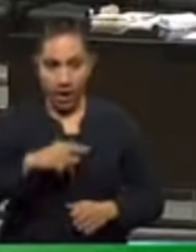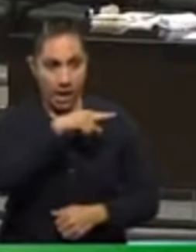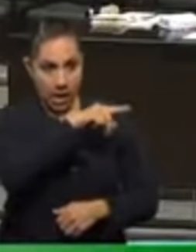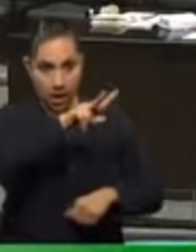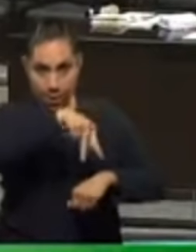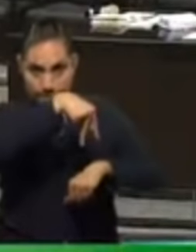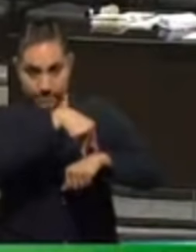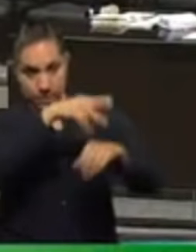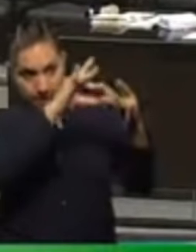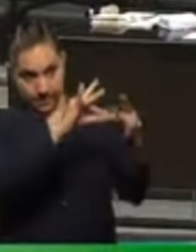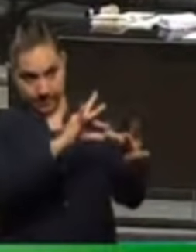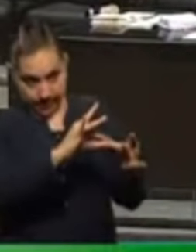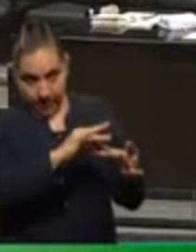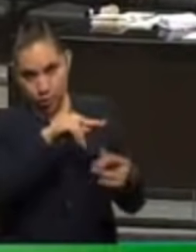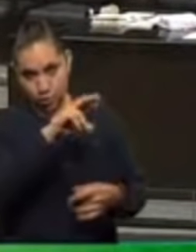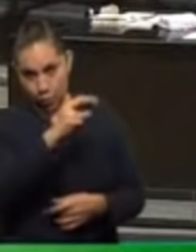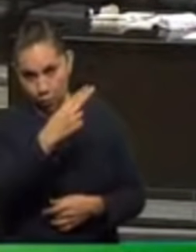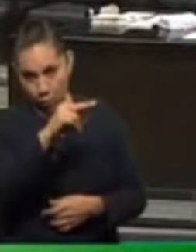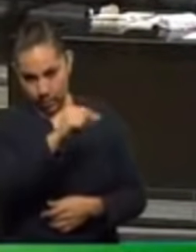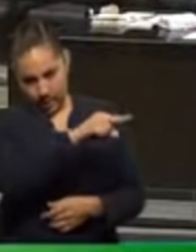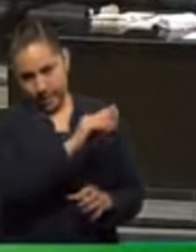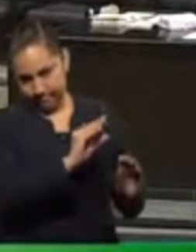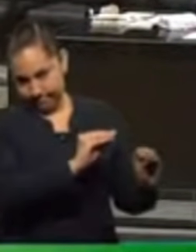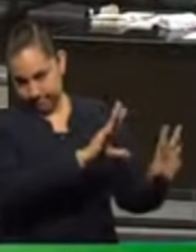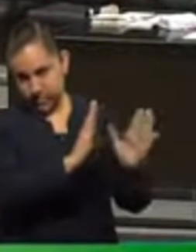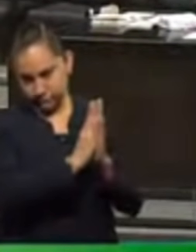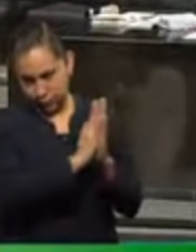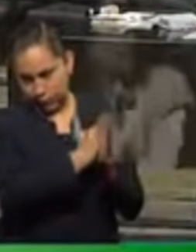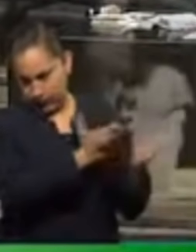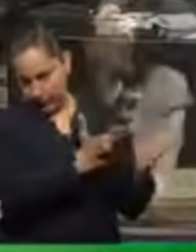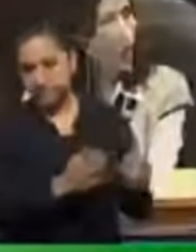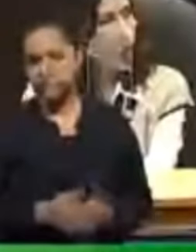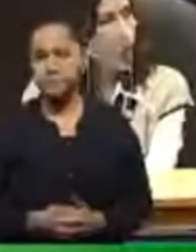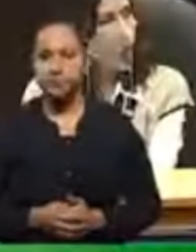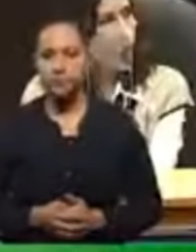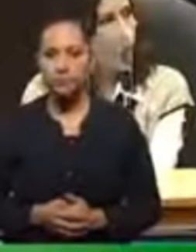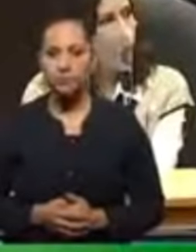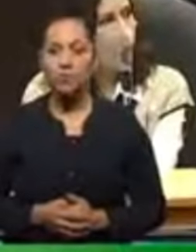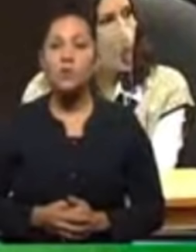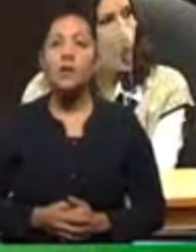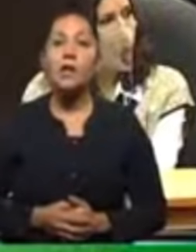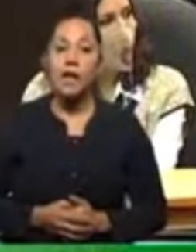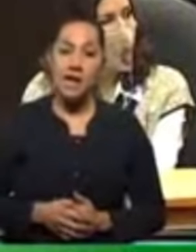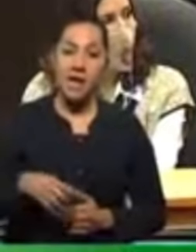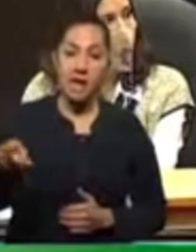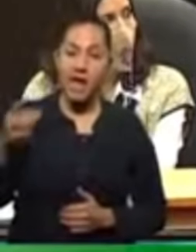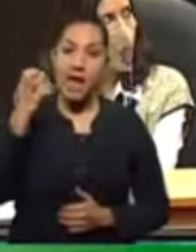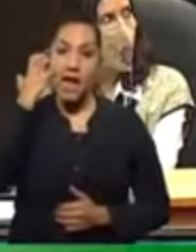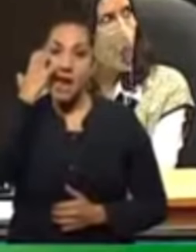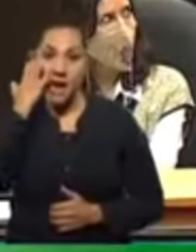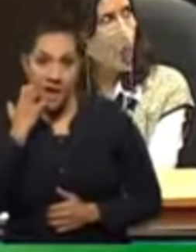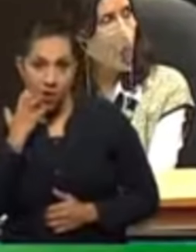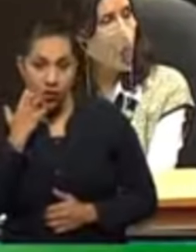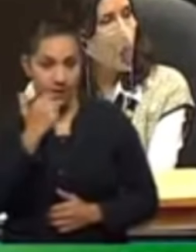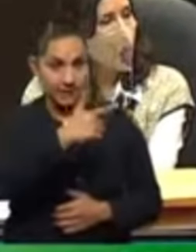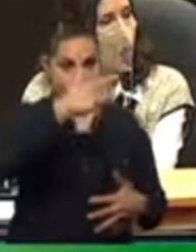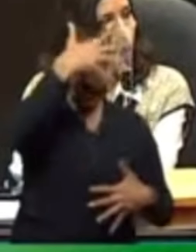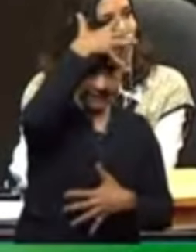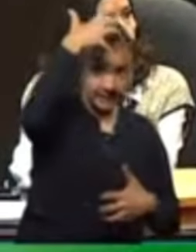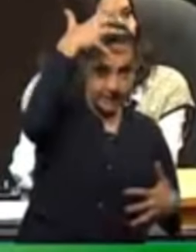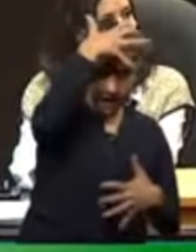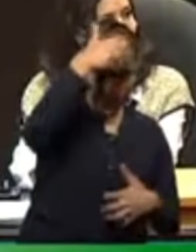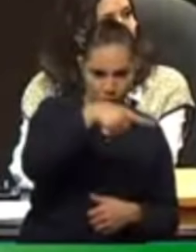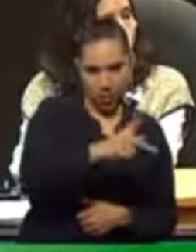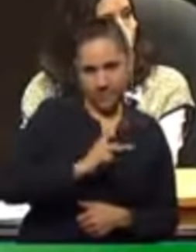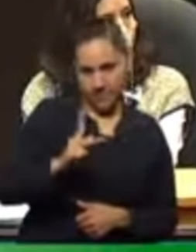presentación del diputado Noroña. Adelante, diputado. Continúe. Mis nahuales, el león y el chango. El chango y el león. Mis